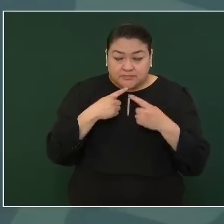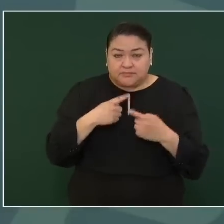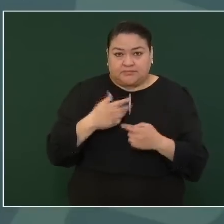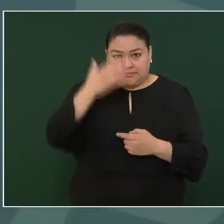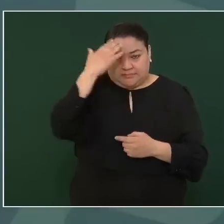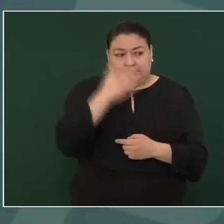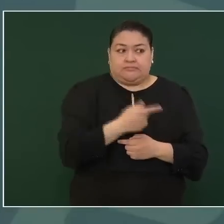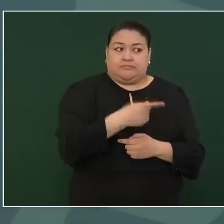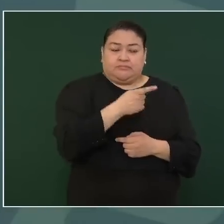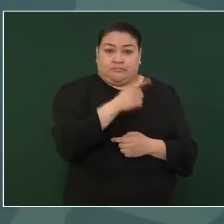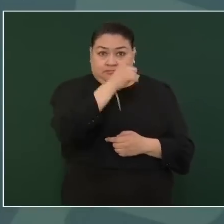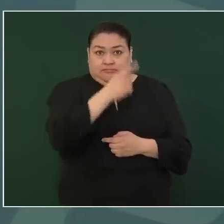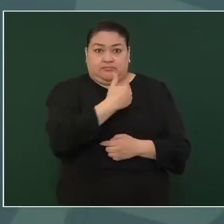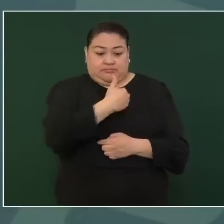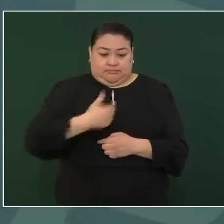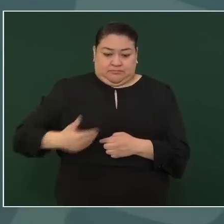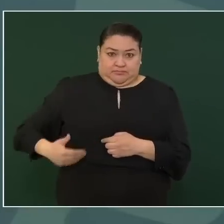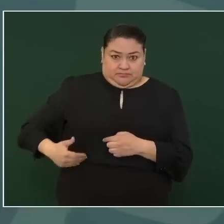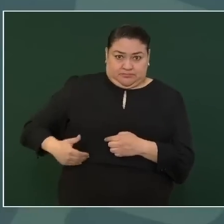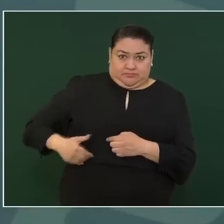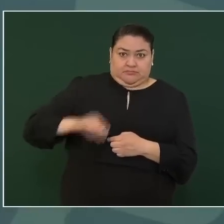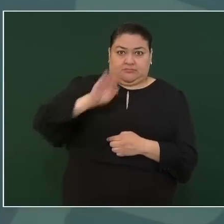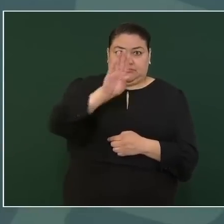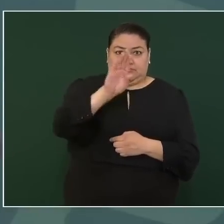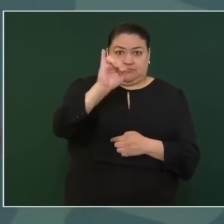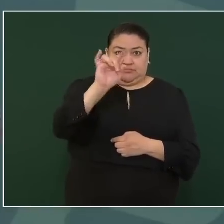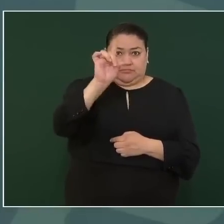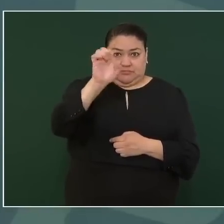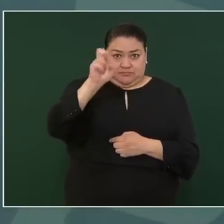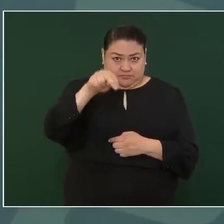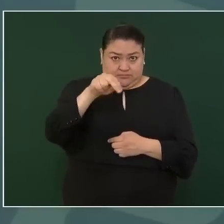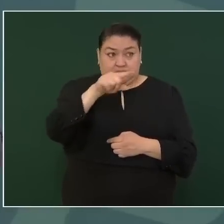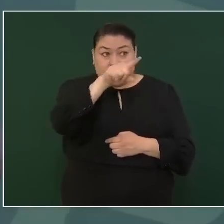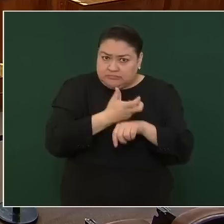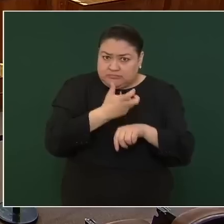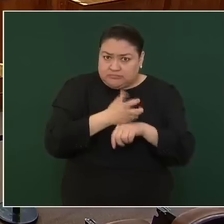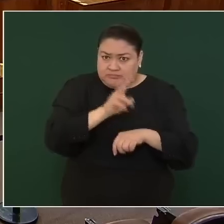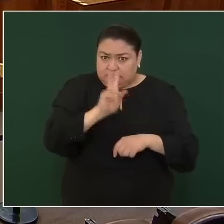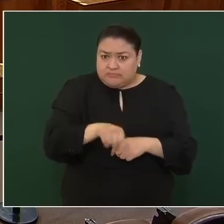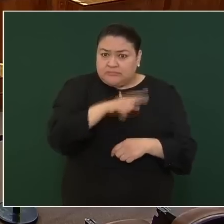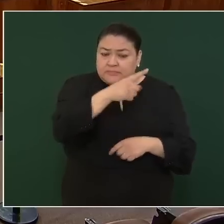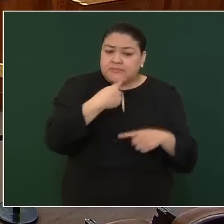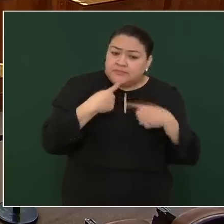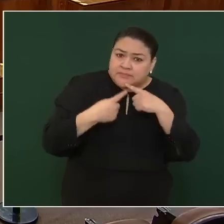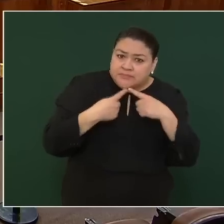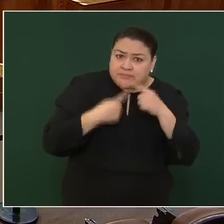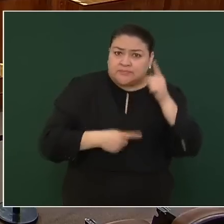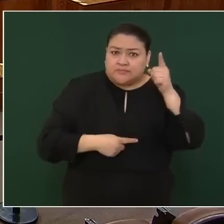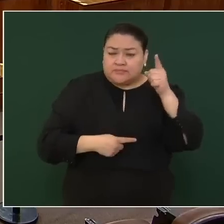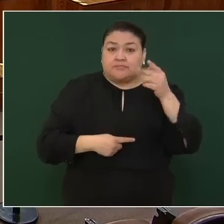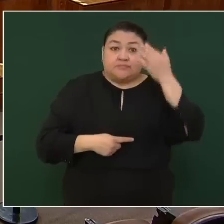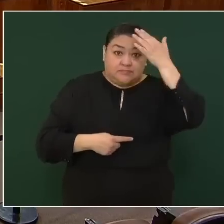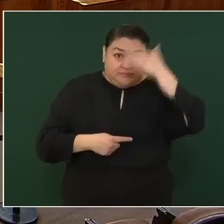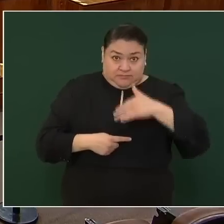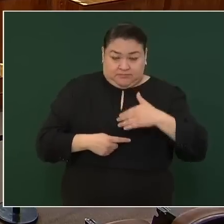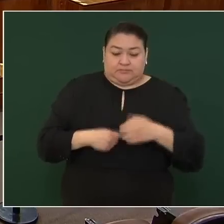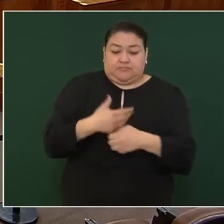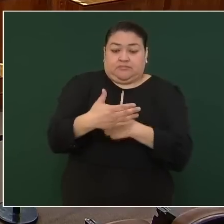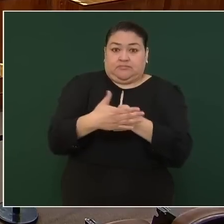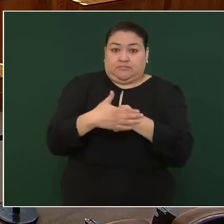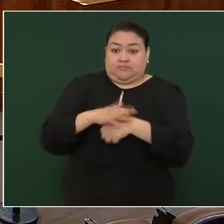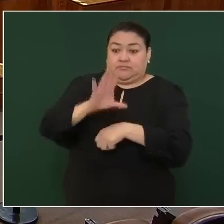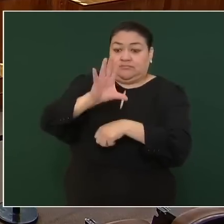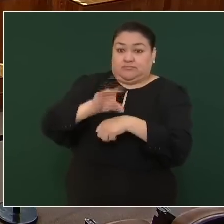reconocérsele al presidente Biden esa disposición por avanzar en esta dirección, se han otorgado o se van a